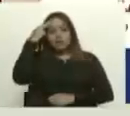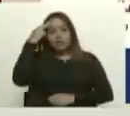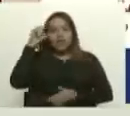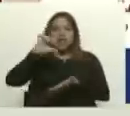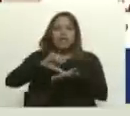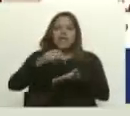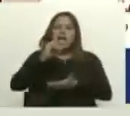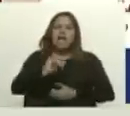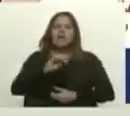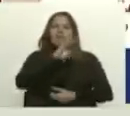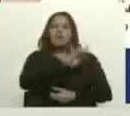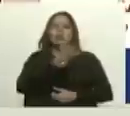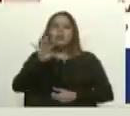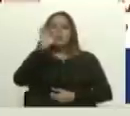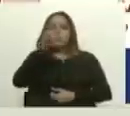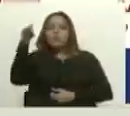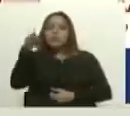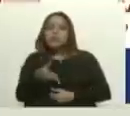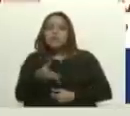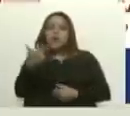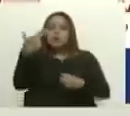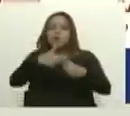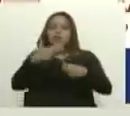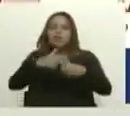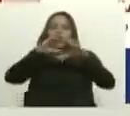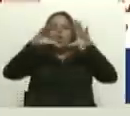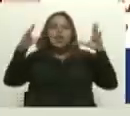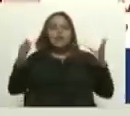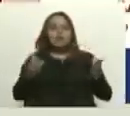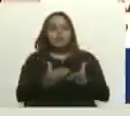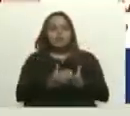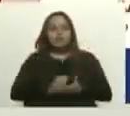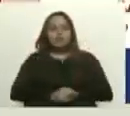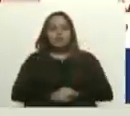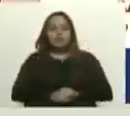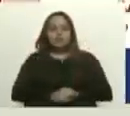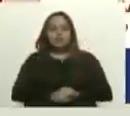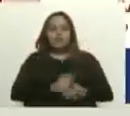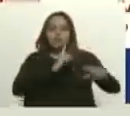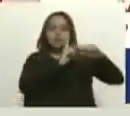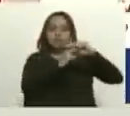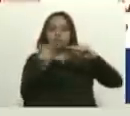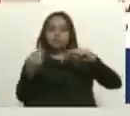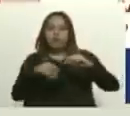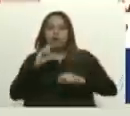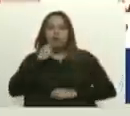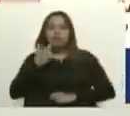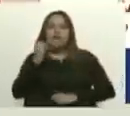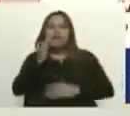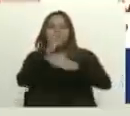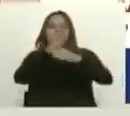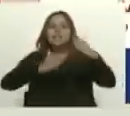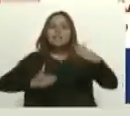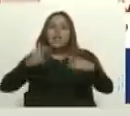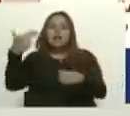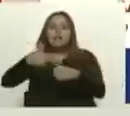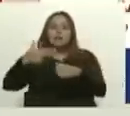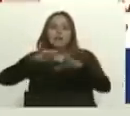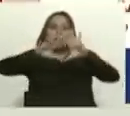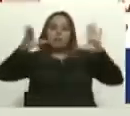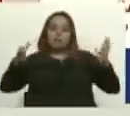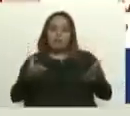el 44% de las reservas de petróleo del mundo. Si sumamos a Rusia, tenemos la mitad del petróleo del